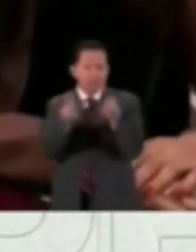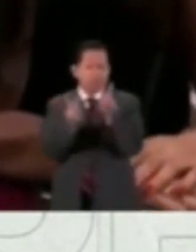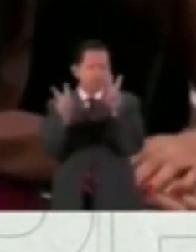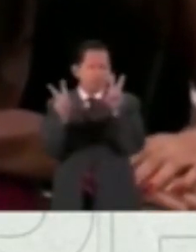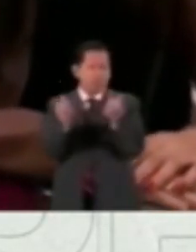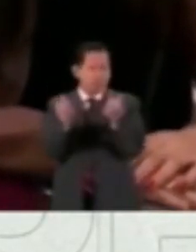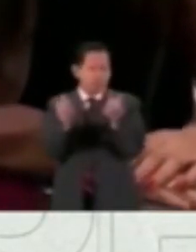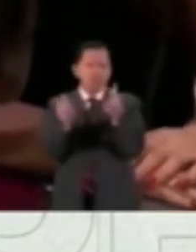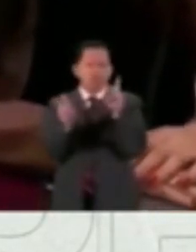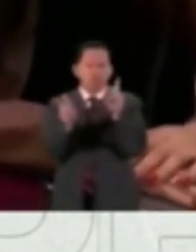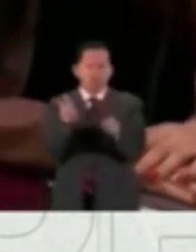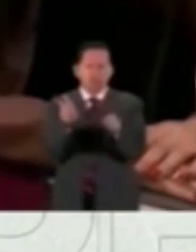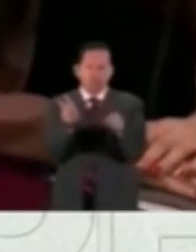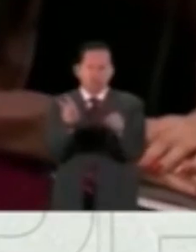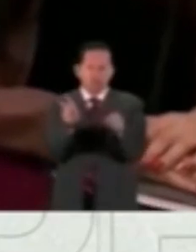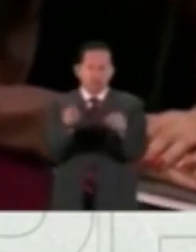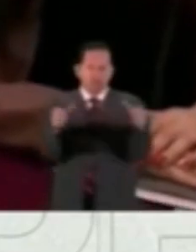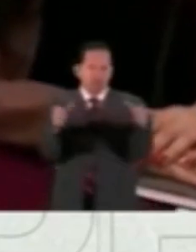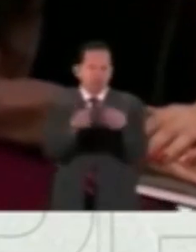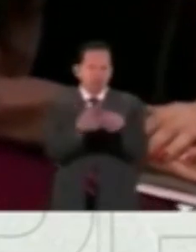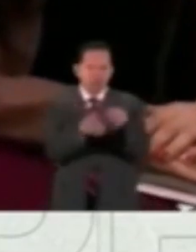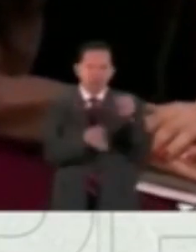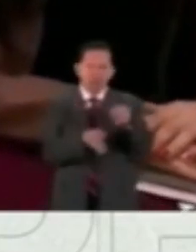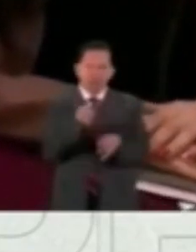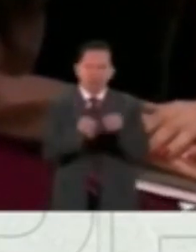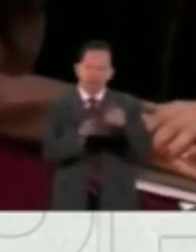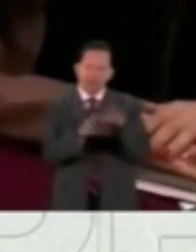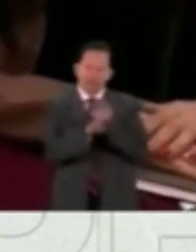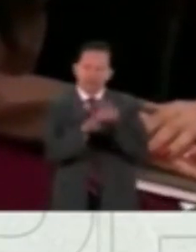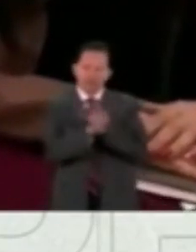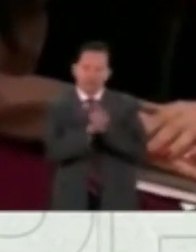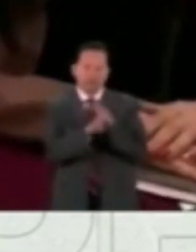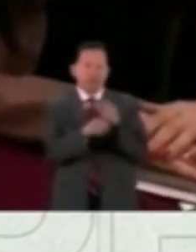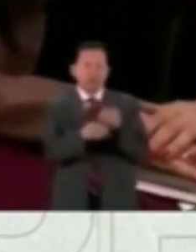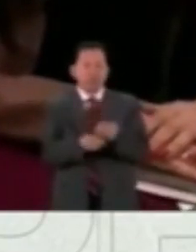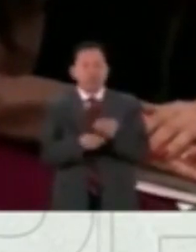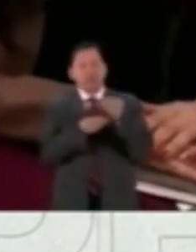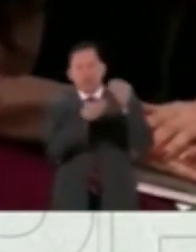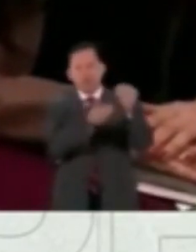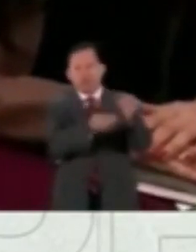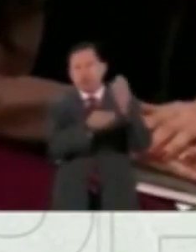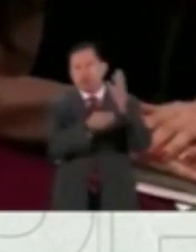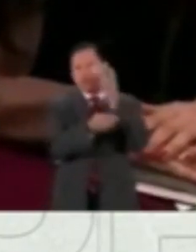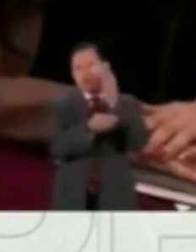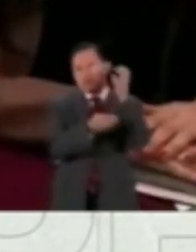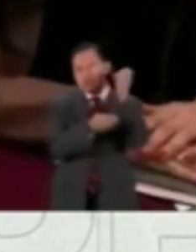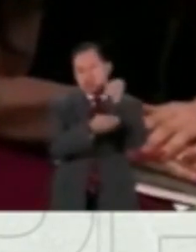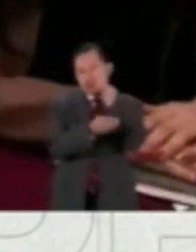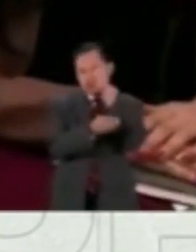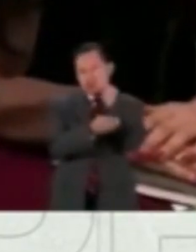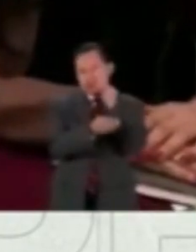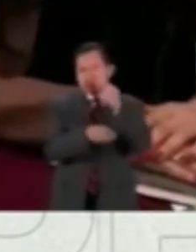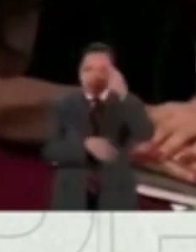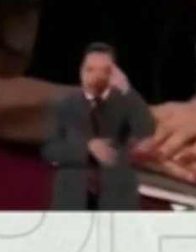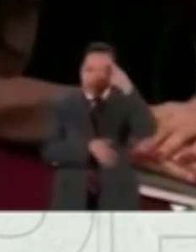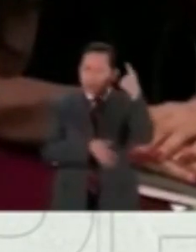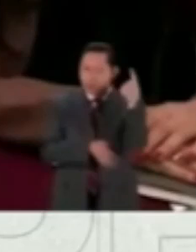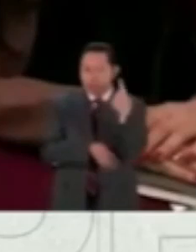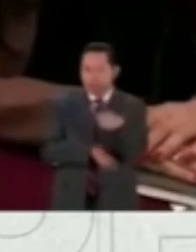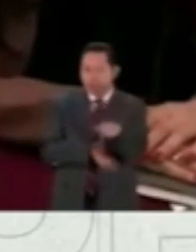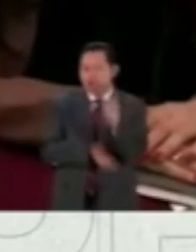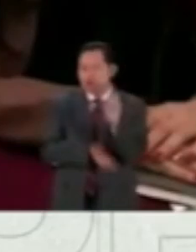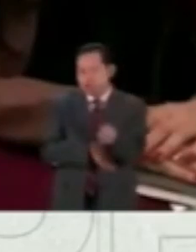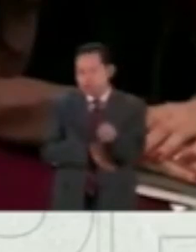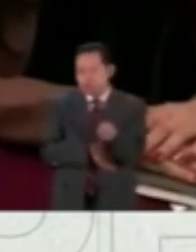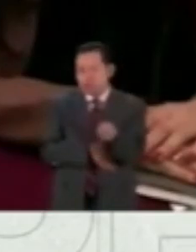materia de reforma del Poder Judicial. Pasa al Senado de la República para sus